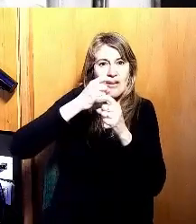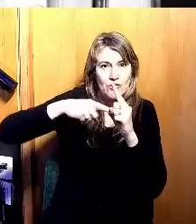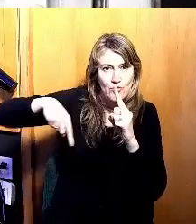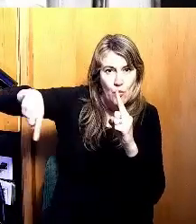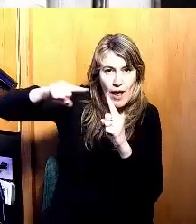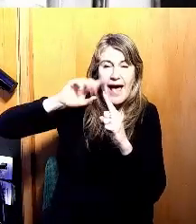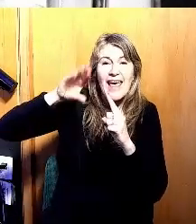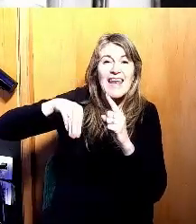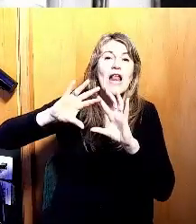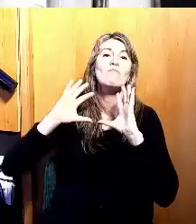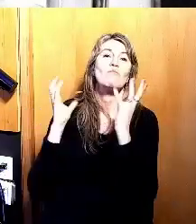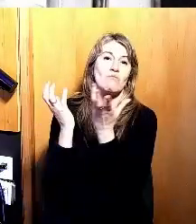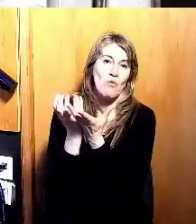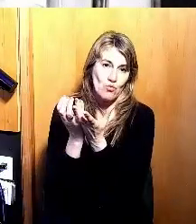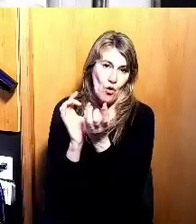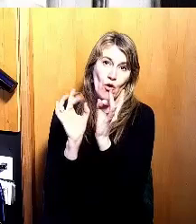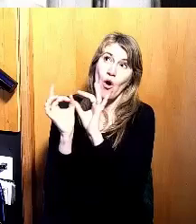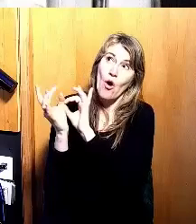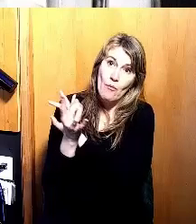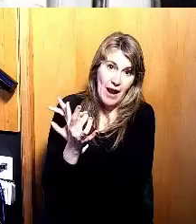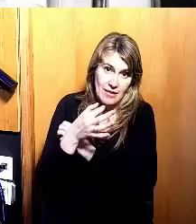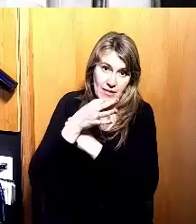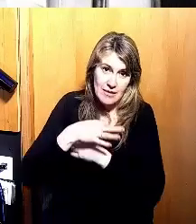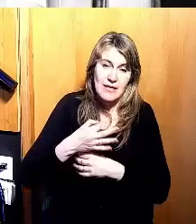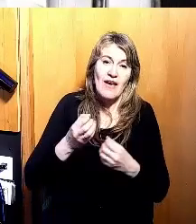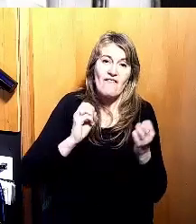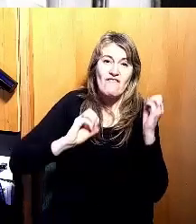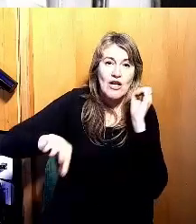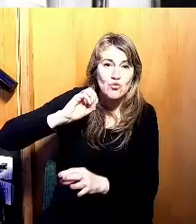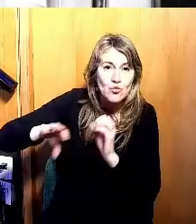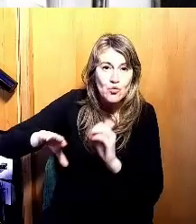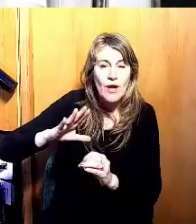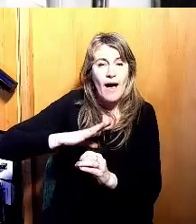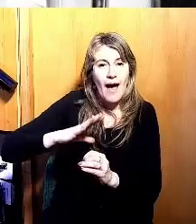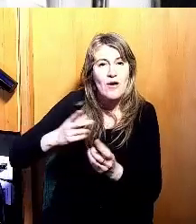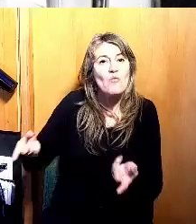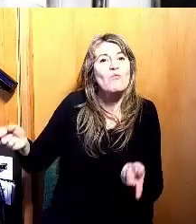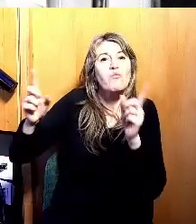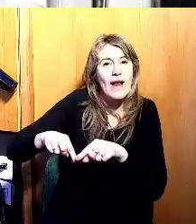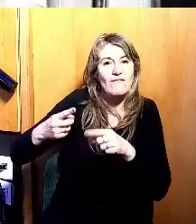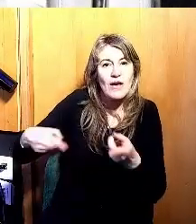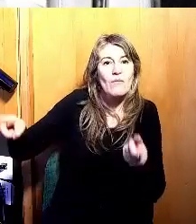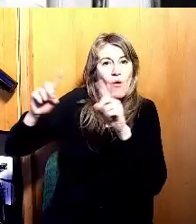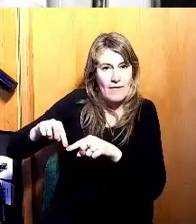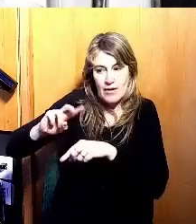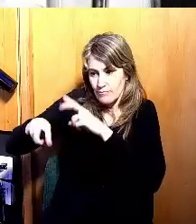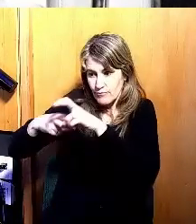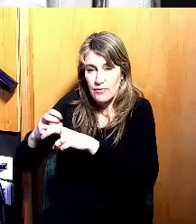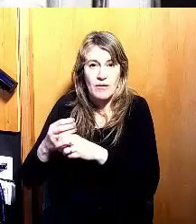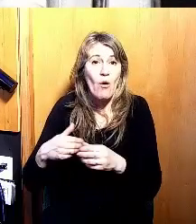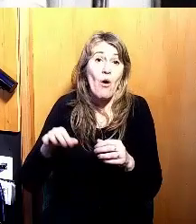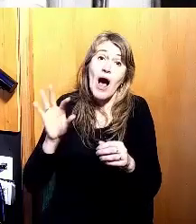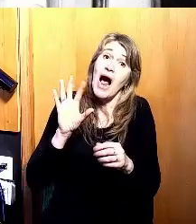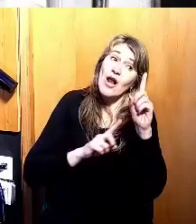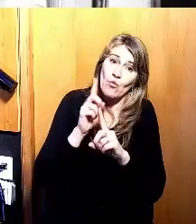el 7,2% de la generación de residuos vuelve al circuito, el resto se va a vertedero y los indicadores en